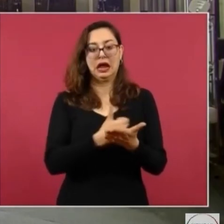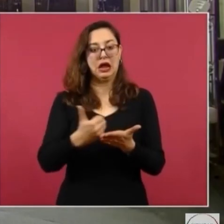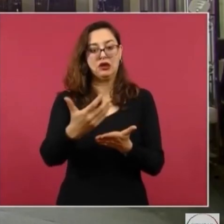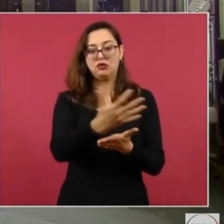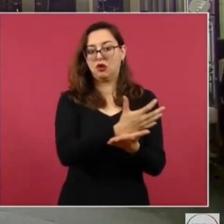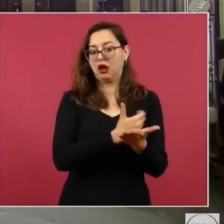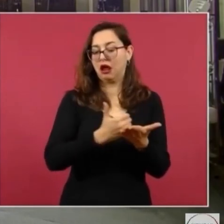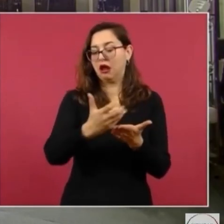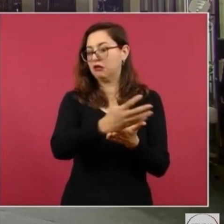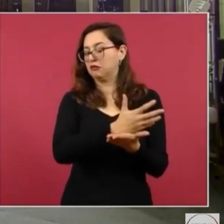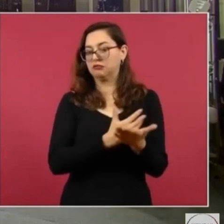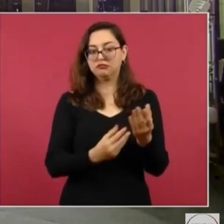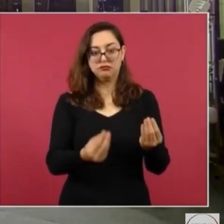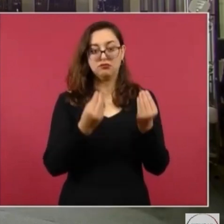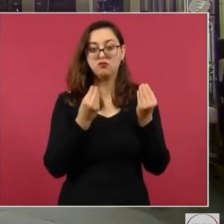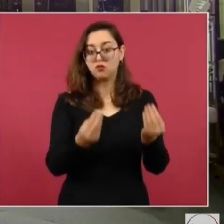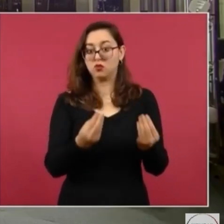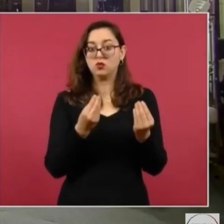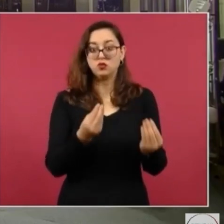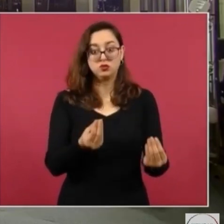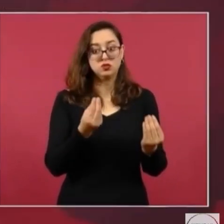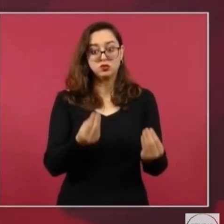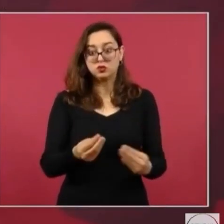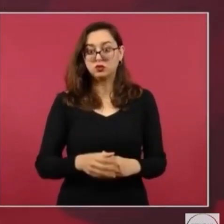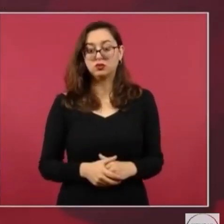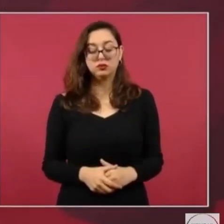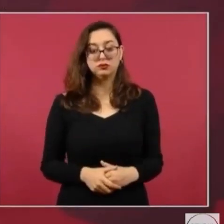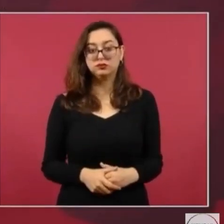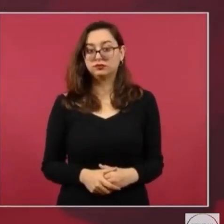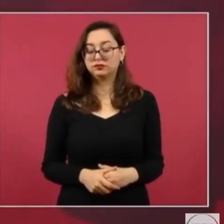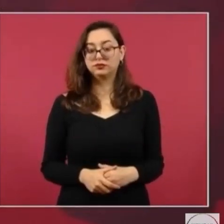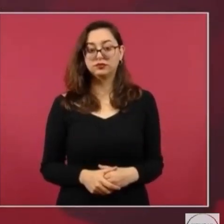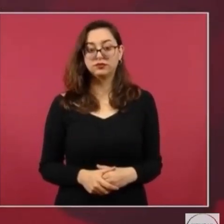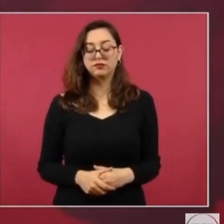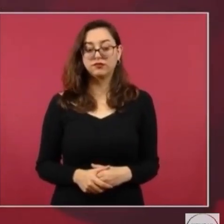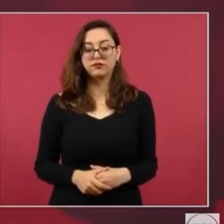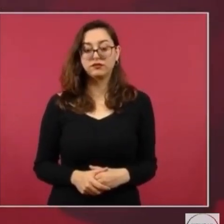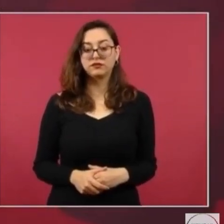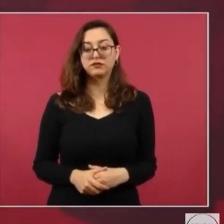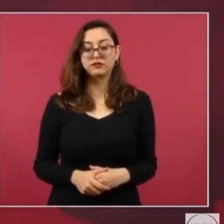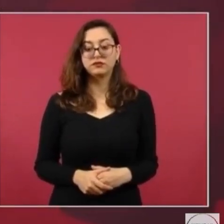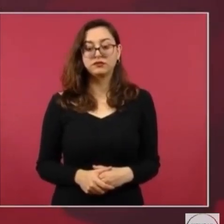Ya hablábamos de un libro que